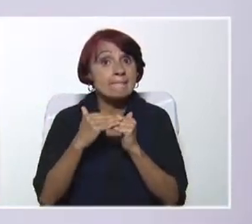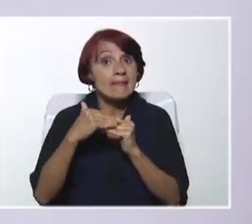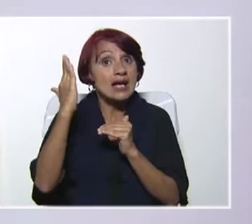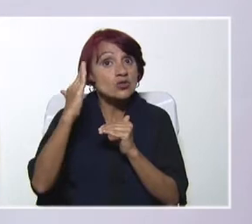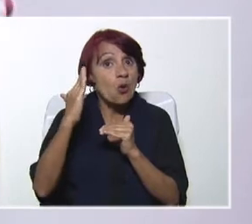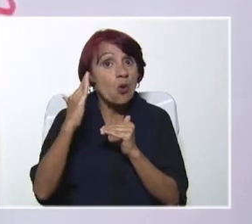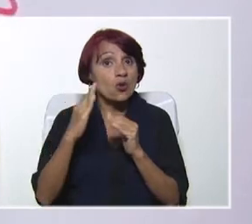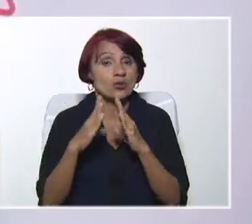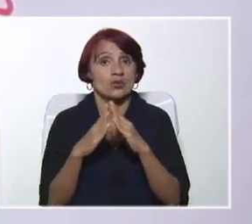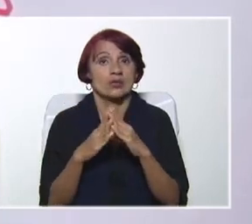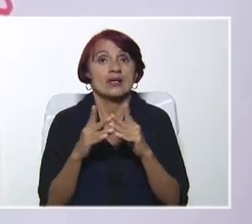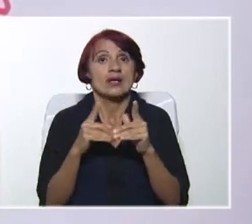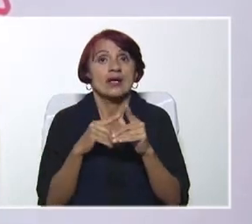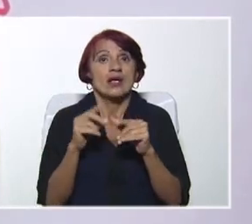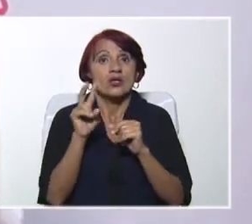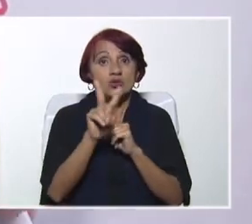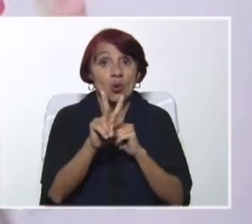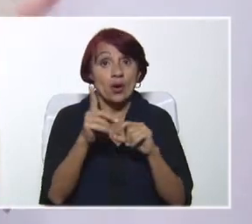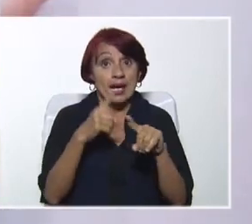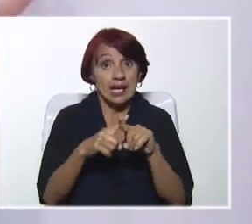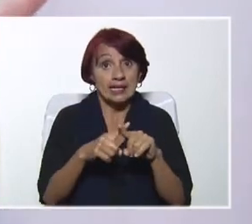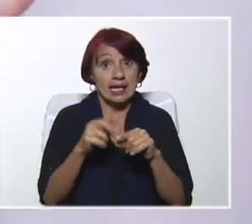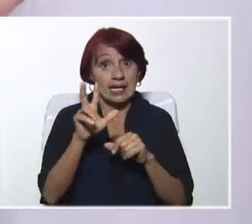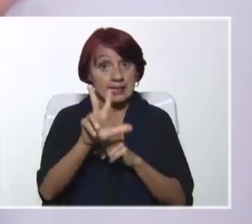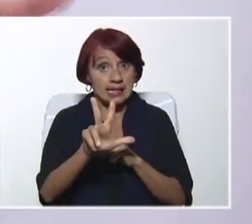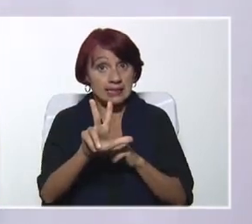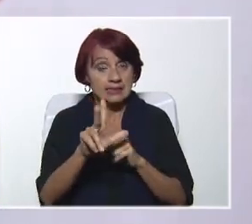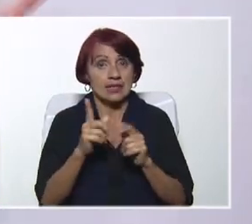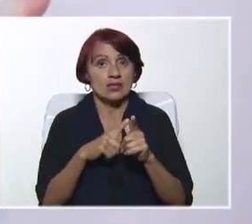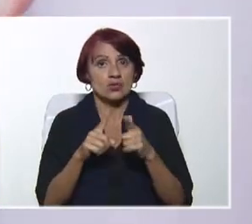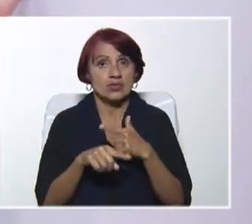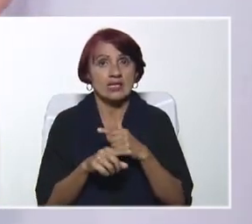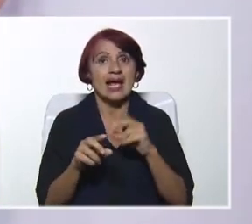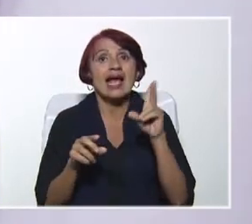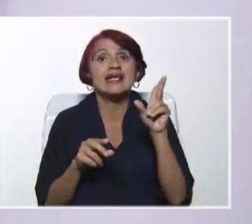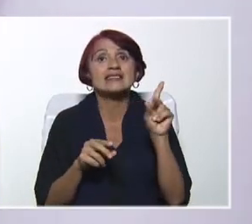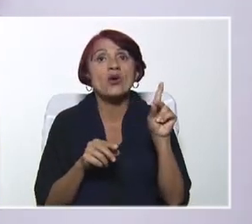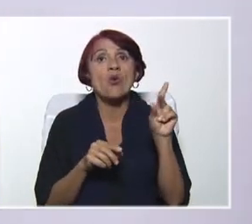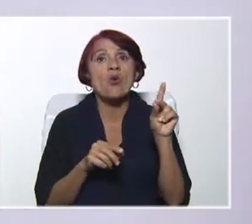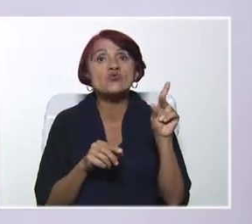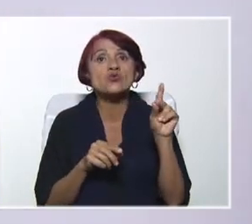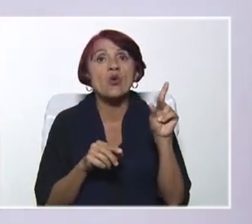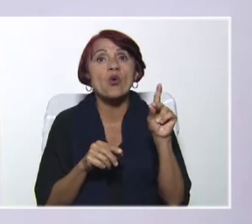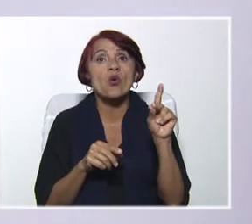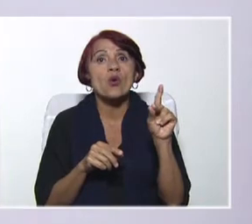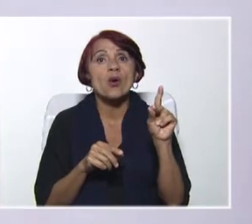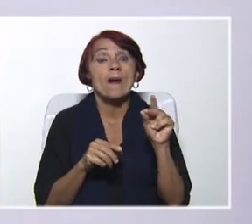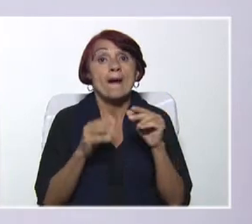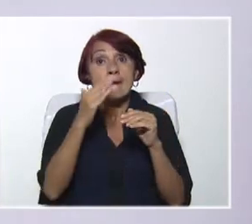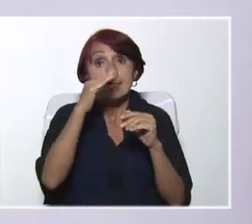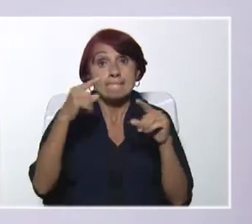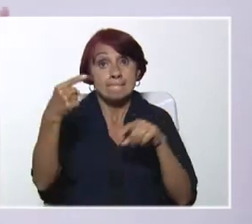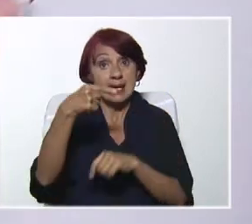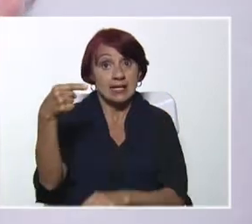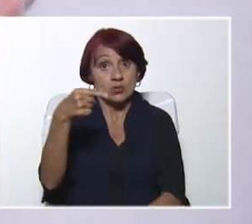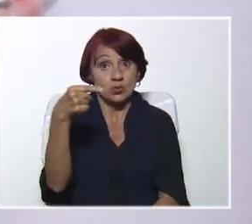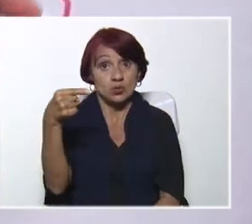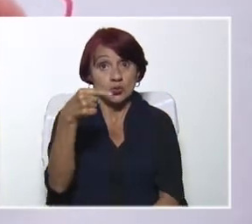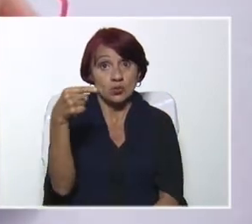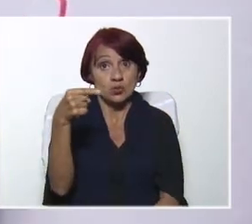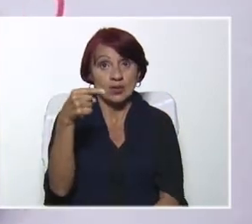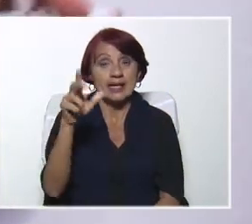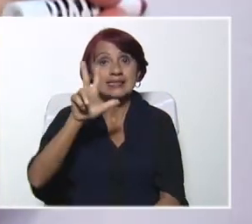2x al cubo, más el segundo monomio sería menos